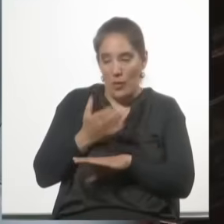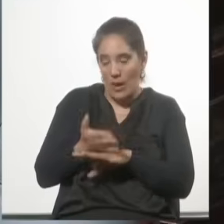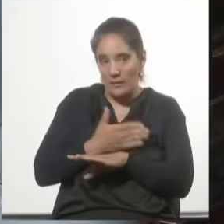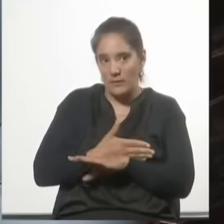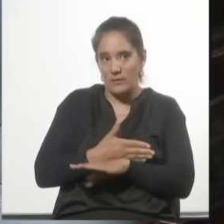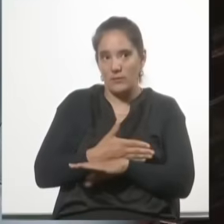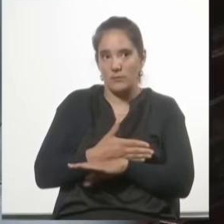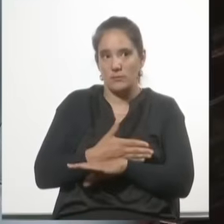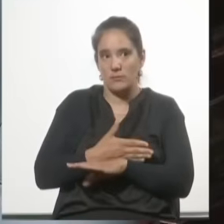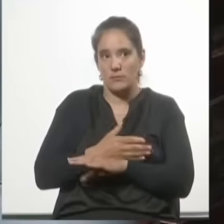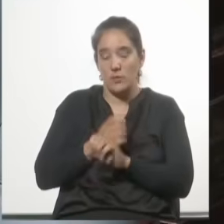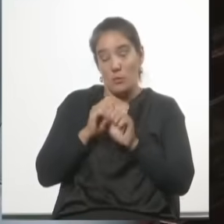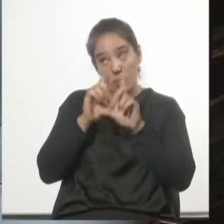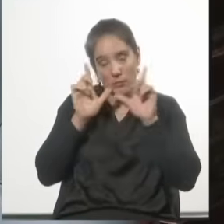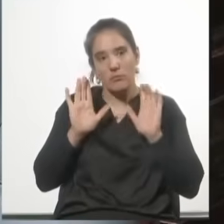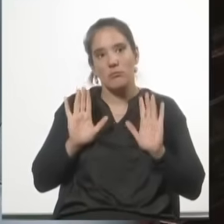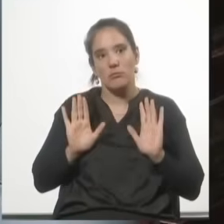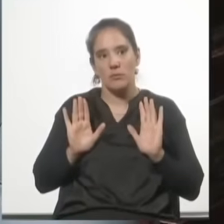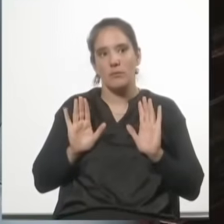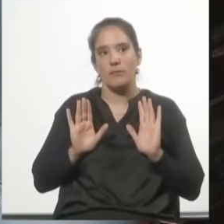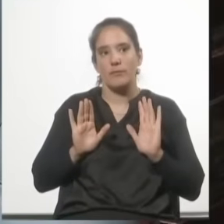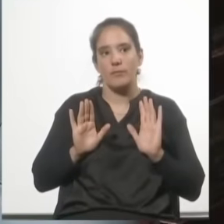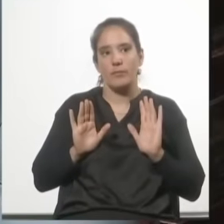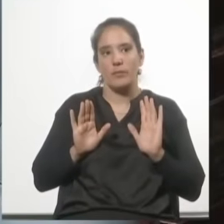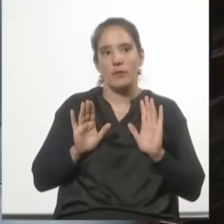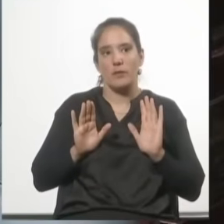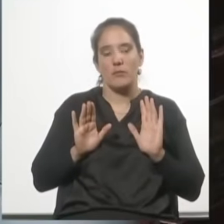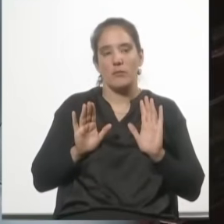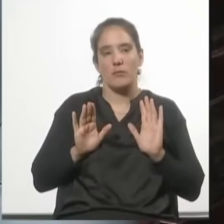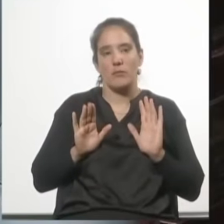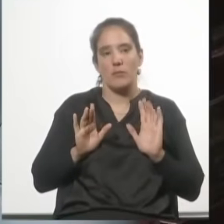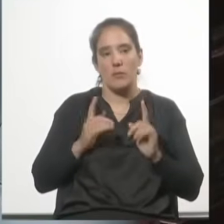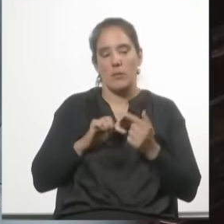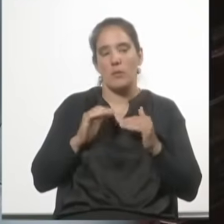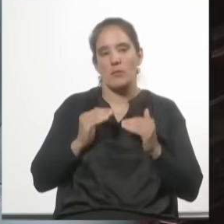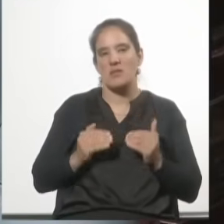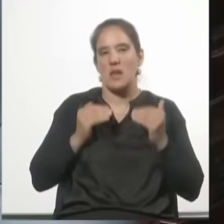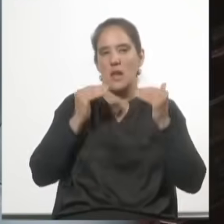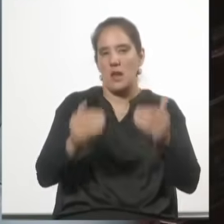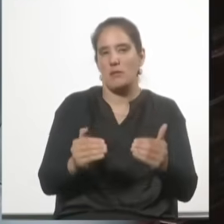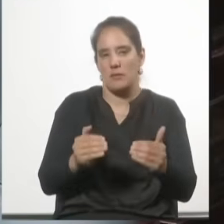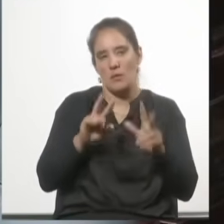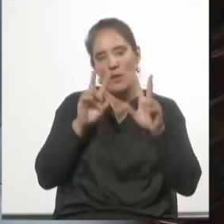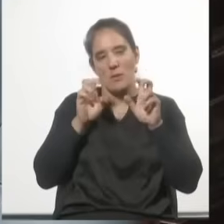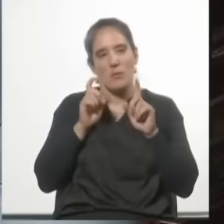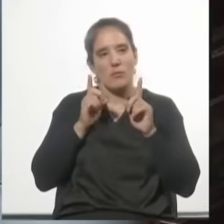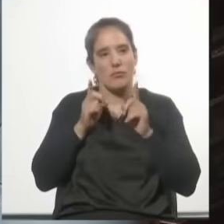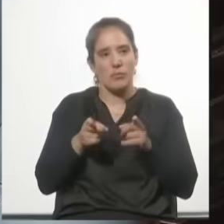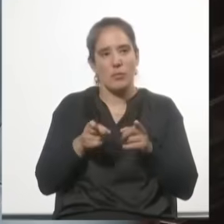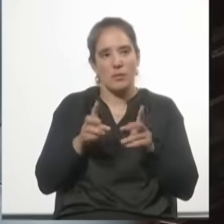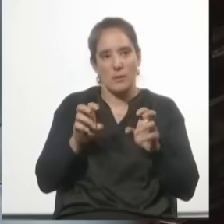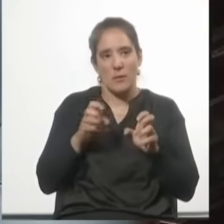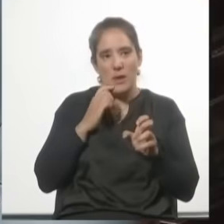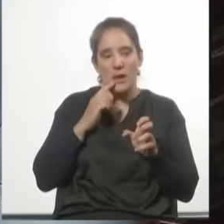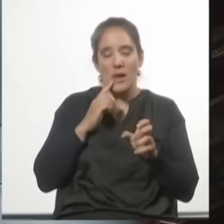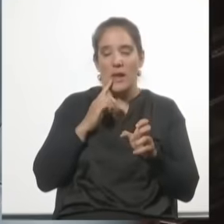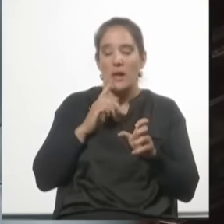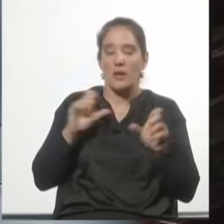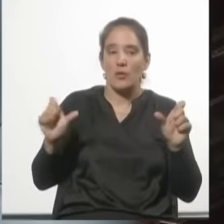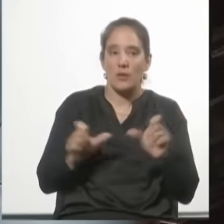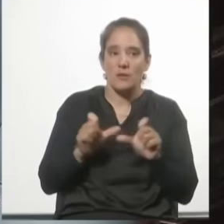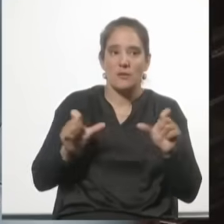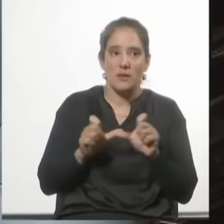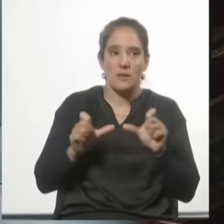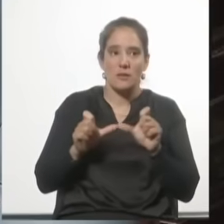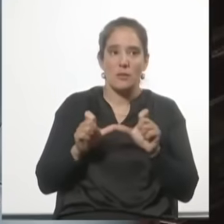no deja de llamarnos la atención. Pero vamos a saltear eso y vamos a hablar acerca de las gestiones que se realizaron